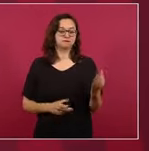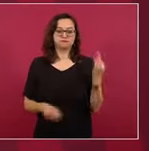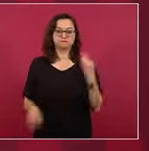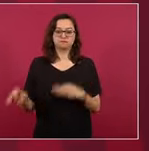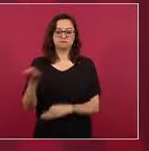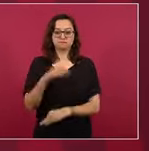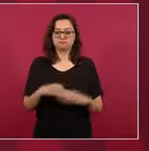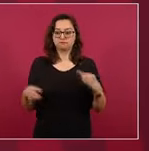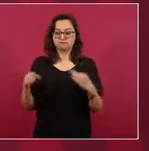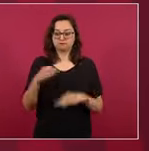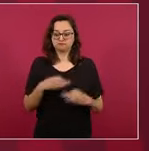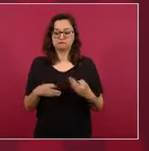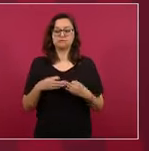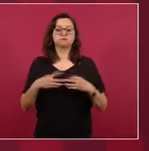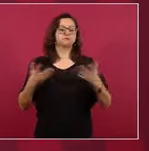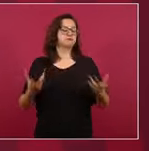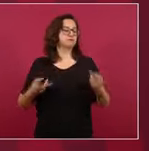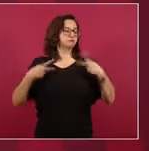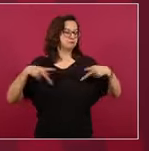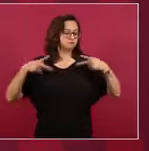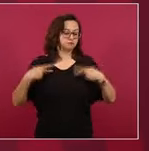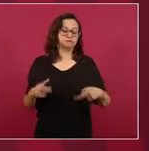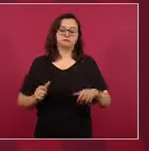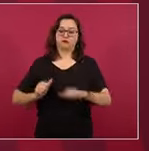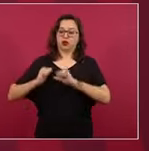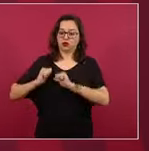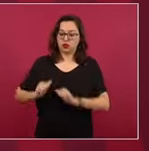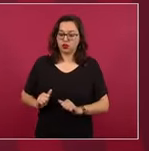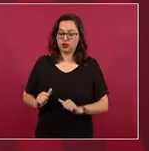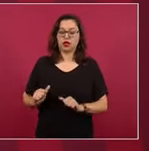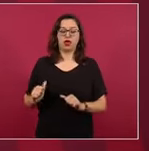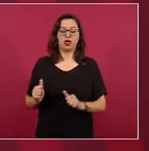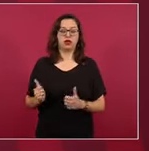ciudadanos, las autoridades. Y